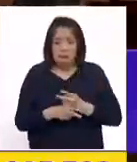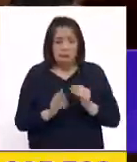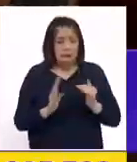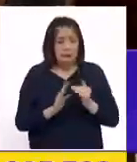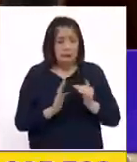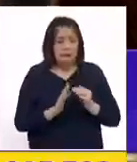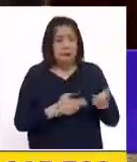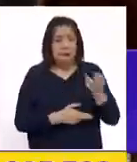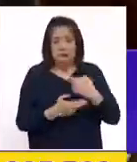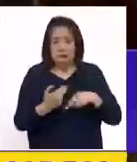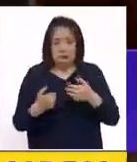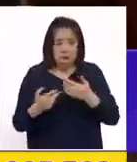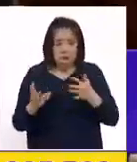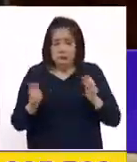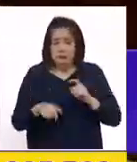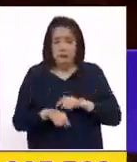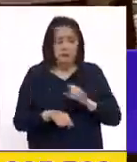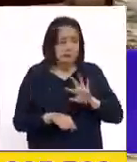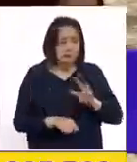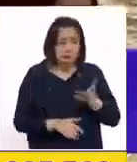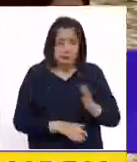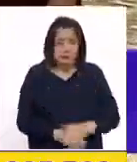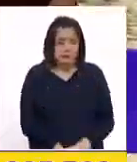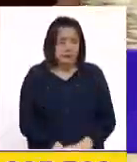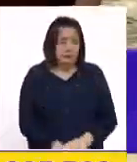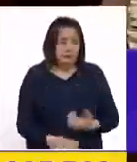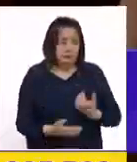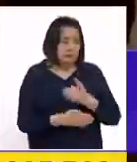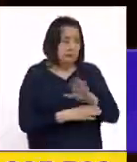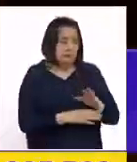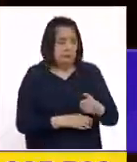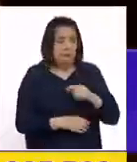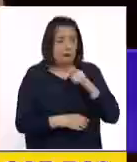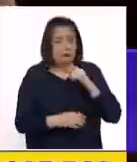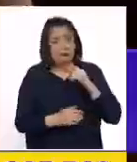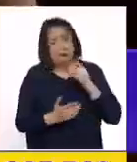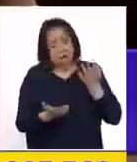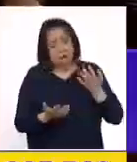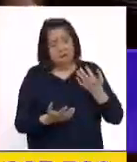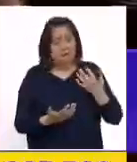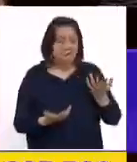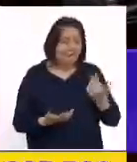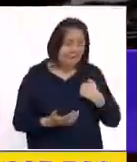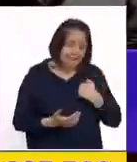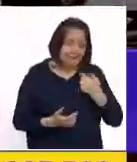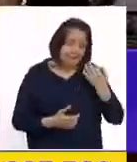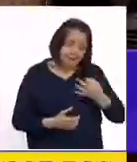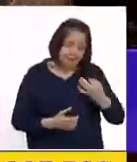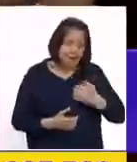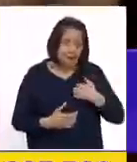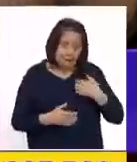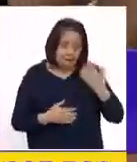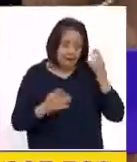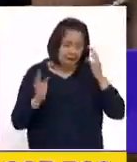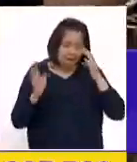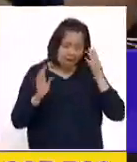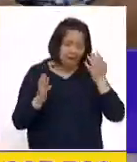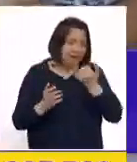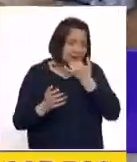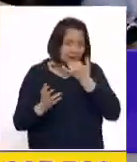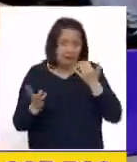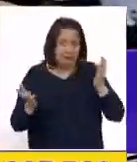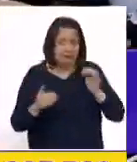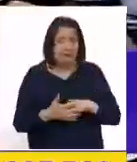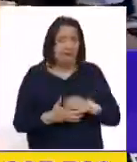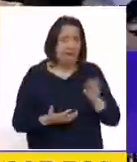podrían regresar esos tipos en cualquier momento. Señora, buenas tardes. Buenas tardes, señorita. De verdad estoy realmente concertada con todo lo que ha